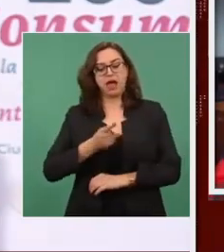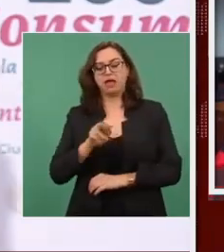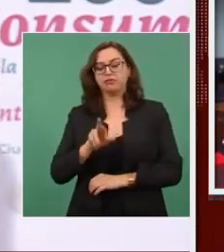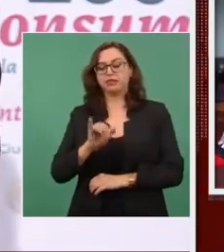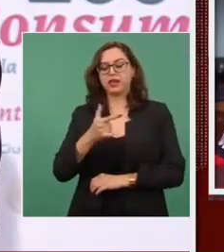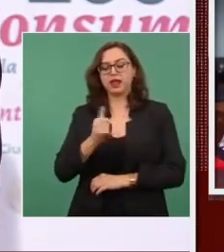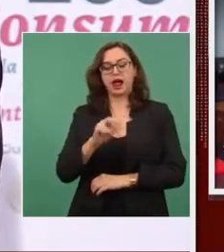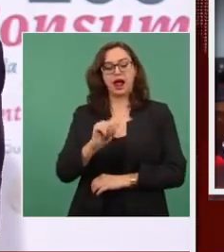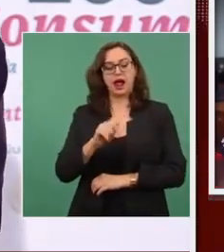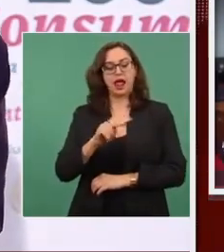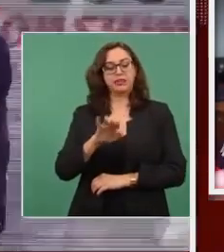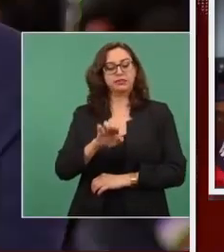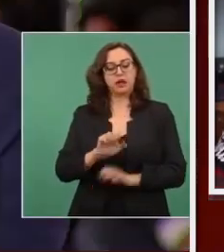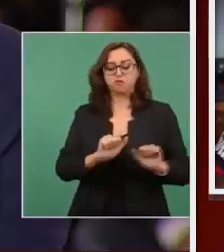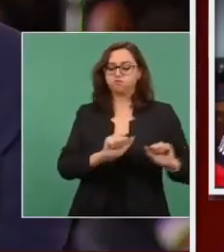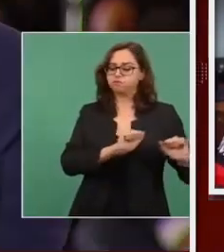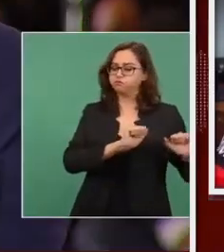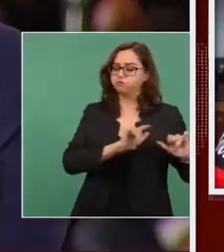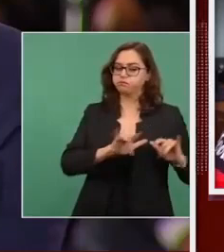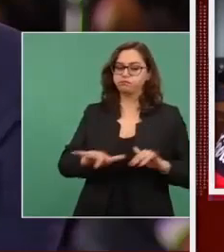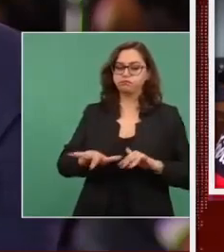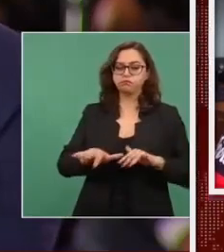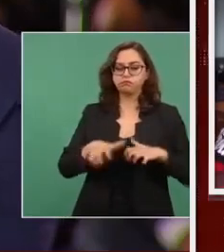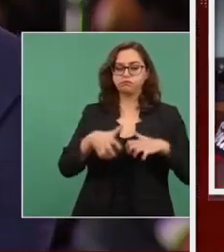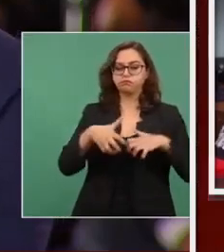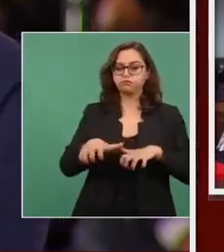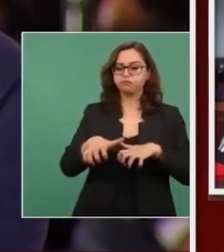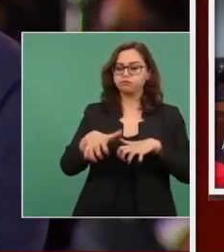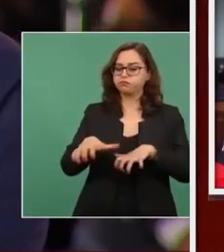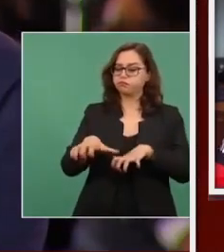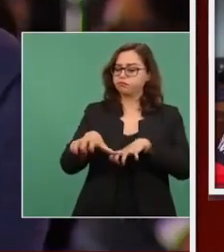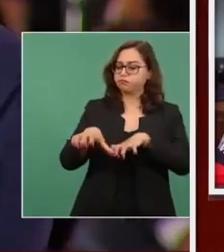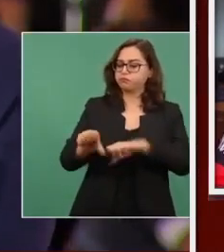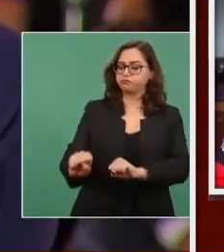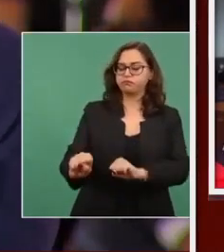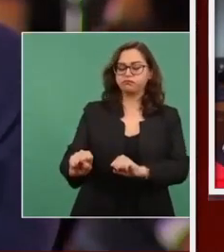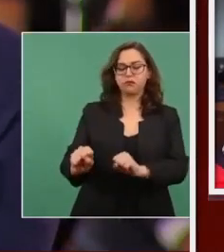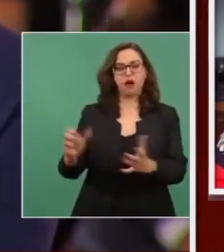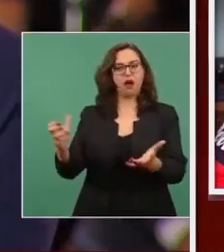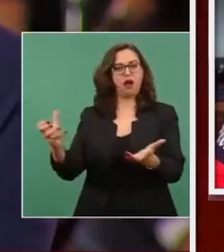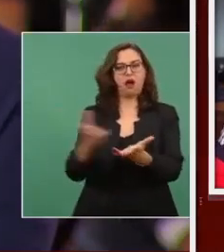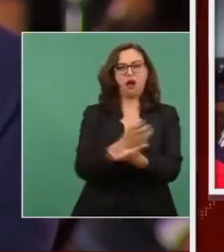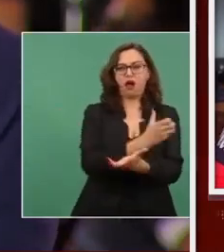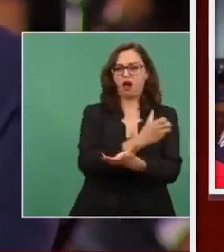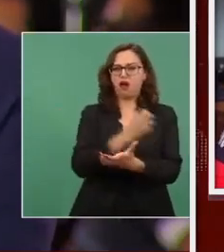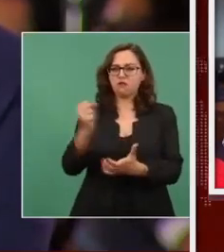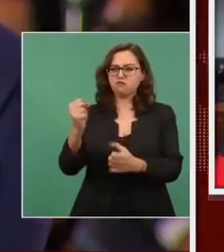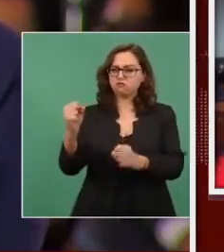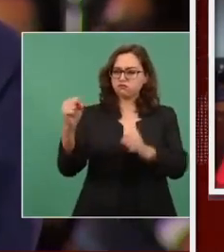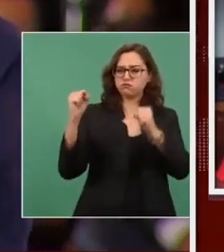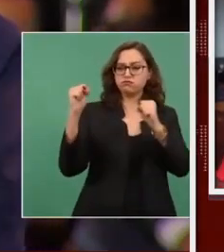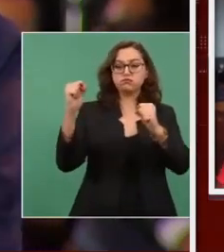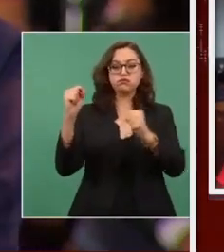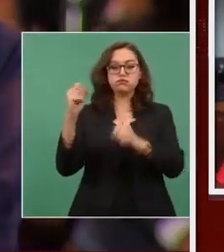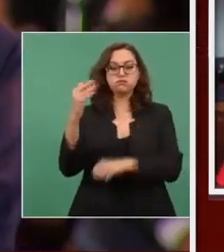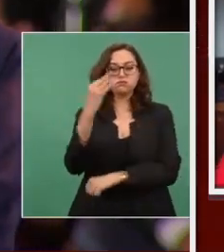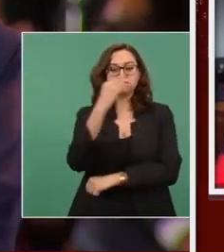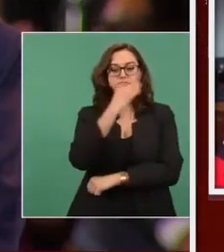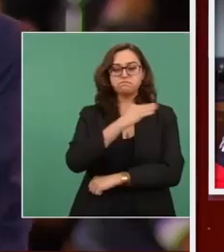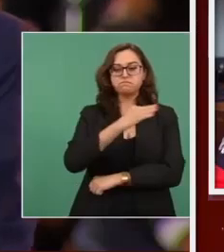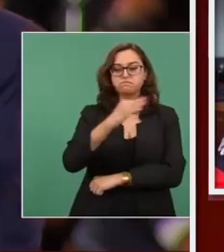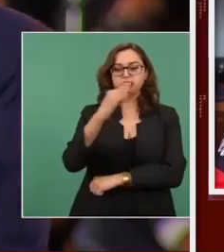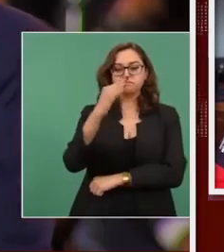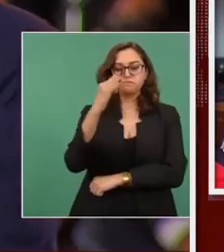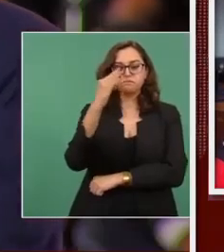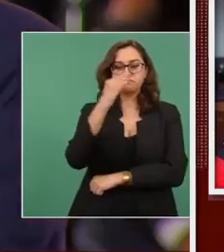crecimiento económico a pesar de la crisis mundial hoy vamos a citar datos de esos de los que leen la derecha les